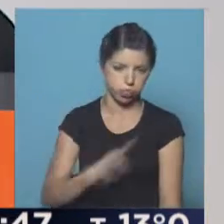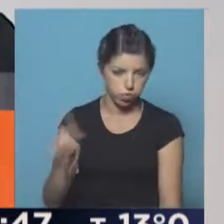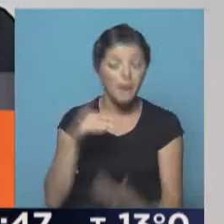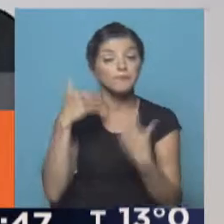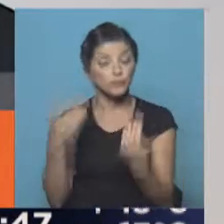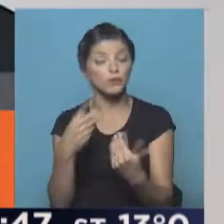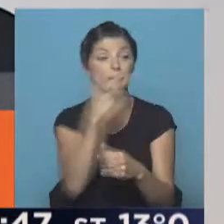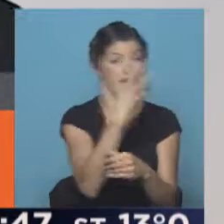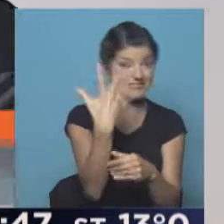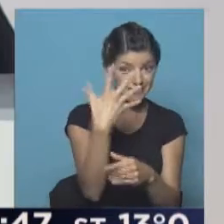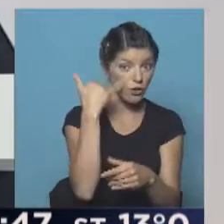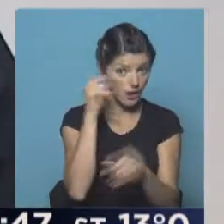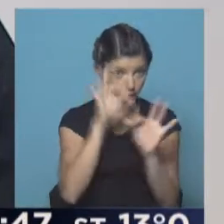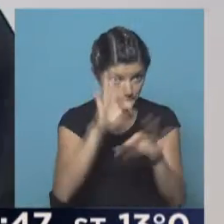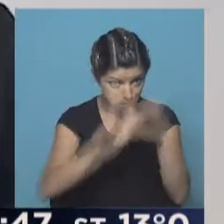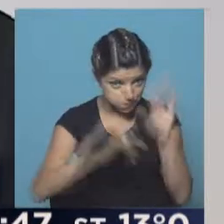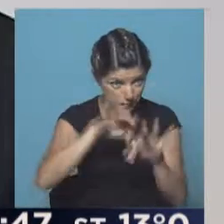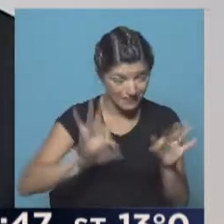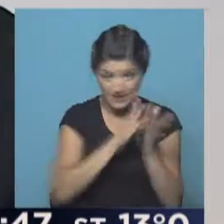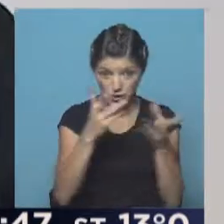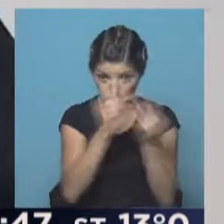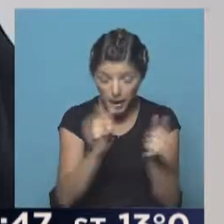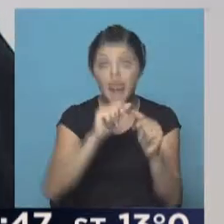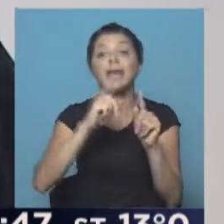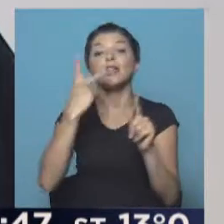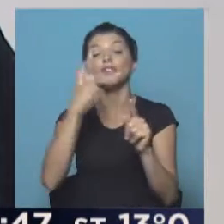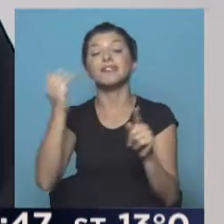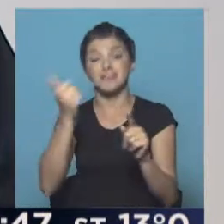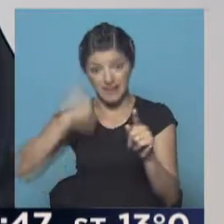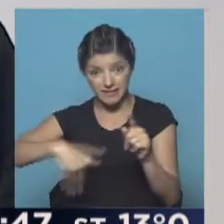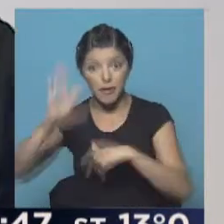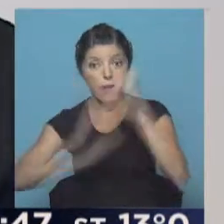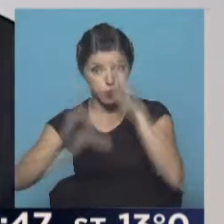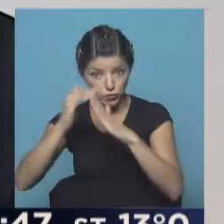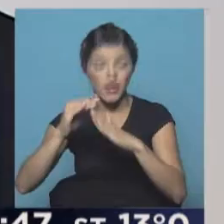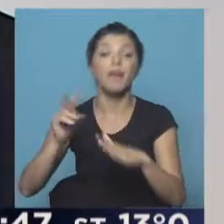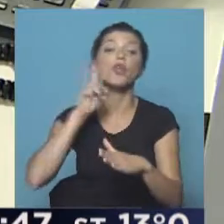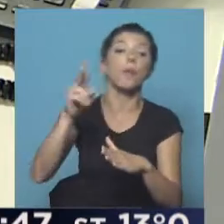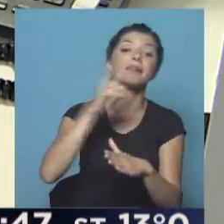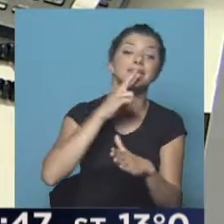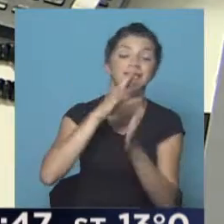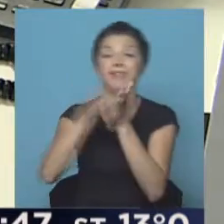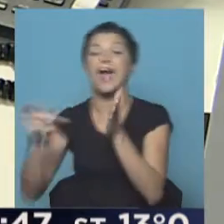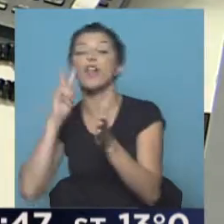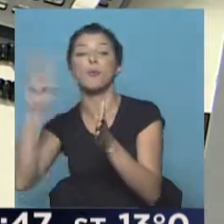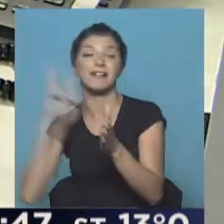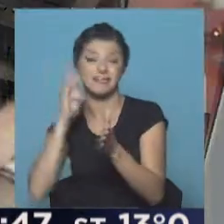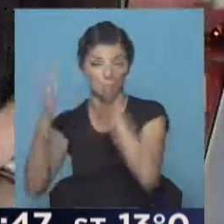los 25 que se terminan este año más los 36 que se van a hacer de 2017 al 2019.